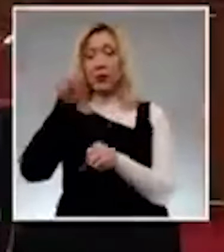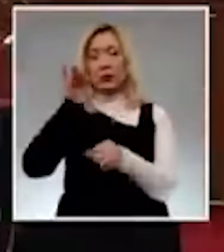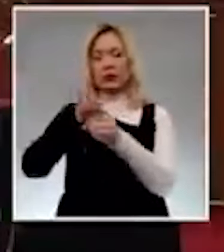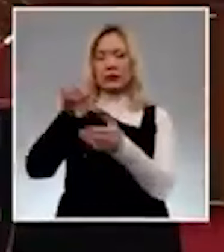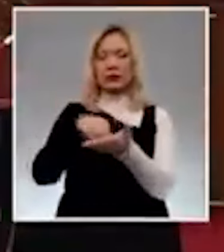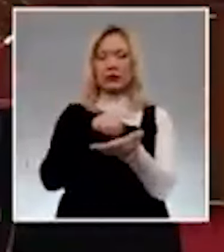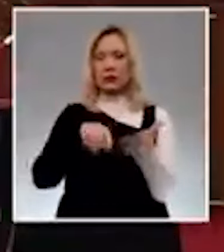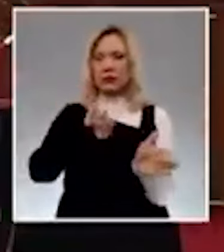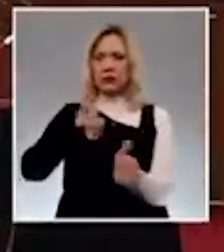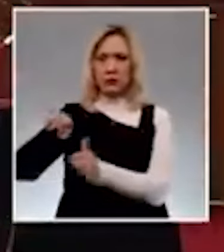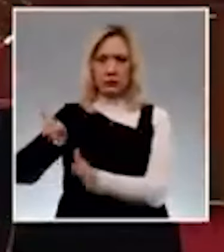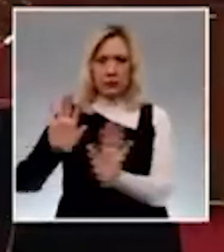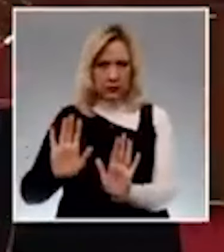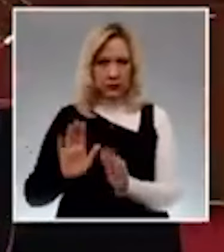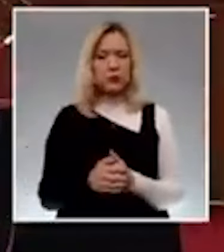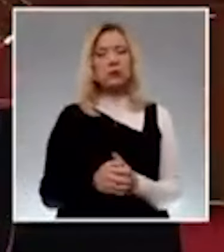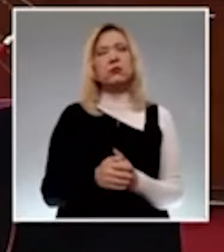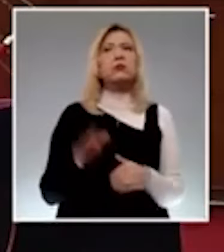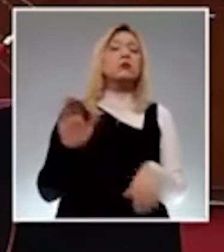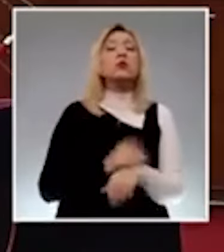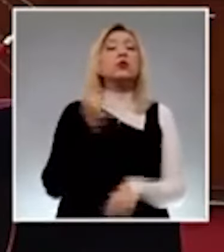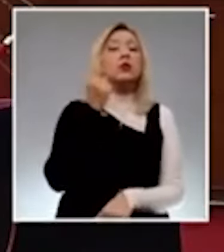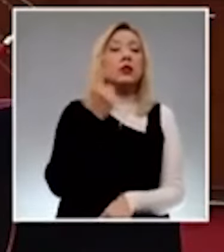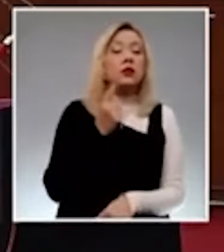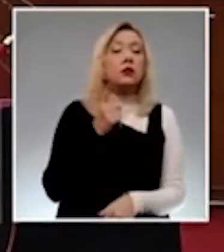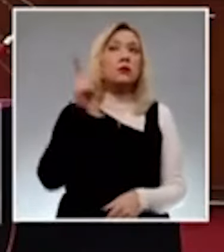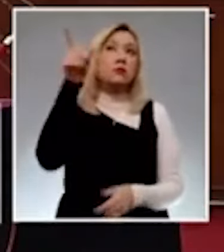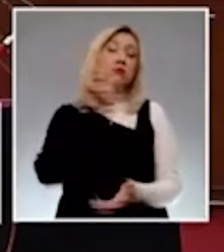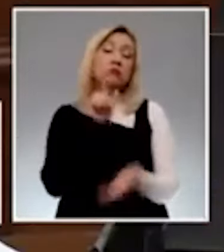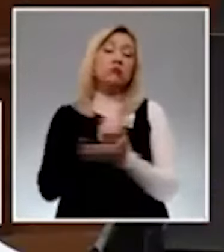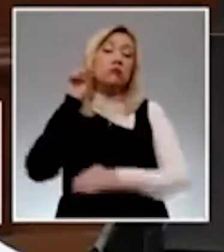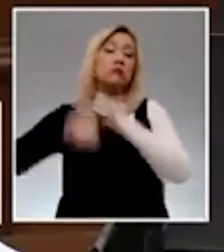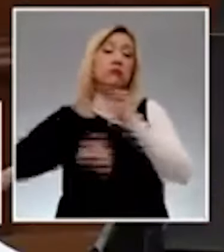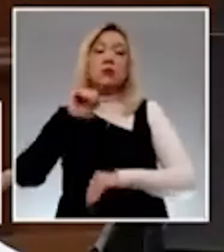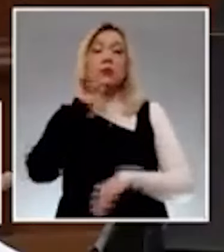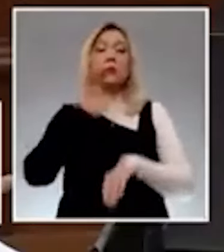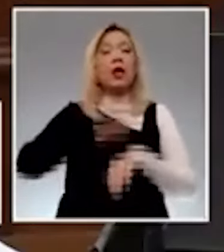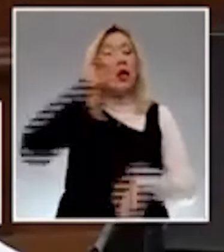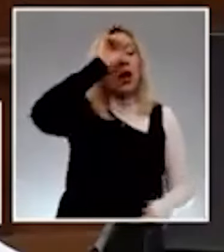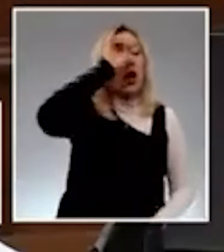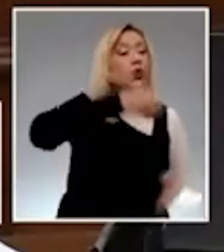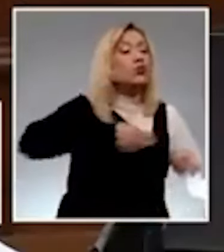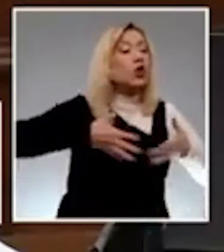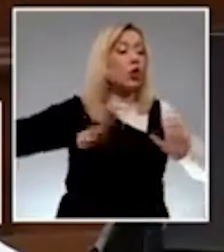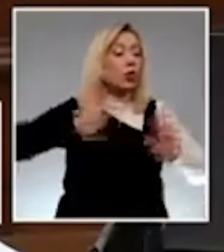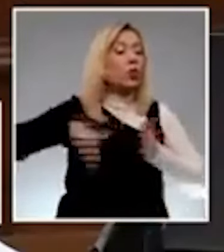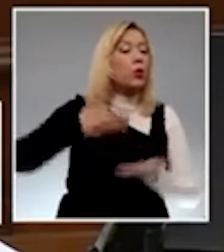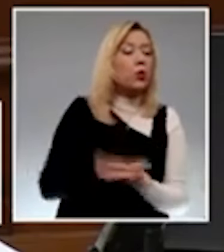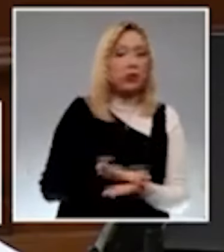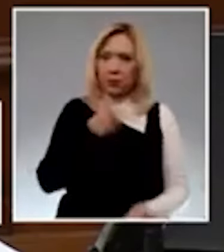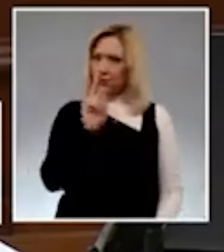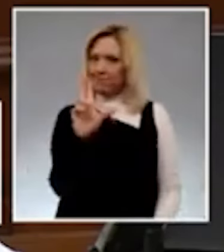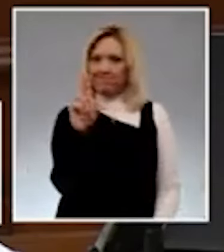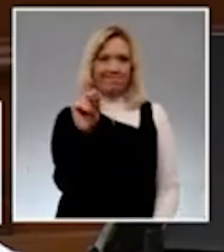limita a que la medida legislativa solo sean propuestas y recomendaciones, cuestión que se aleja de la naturaleza de la